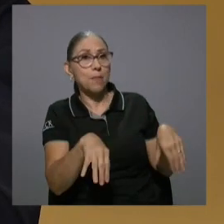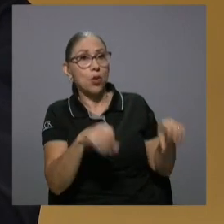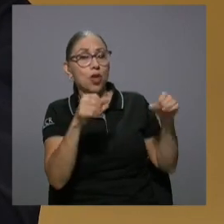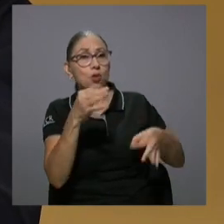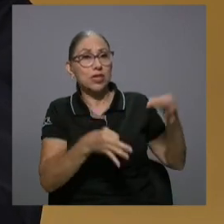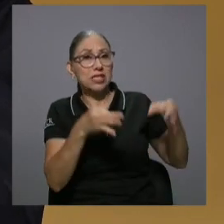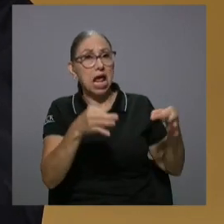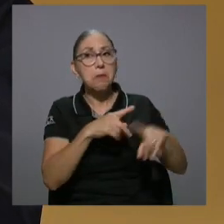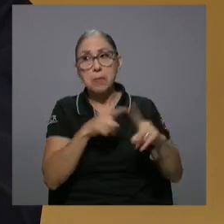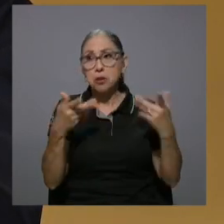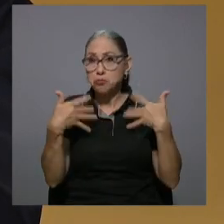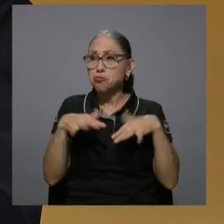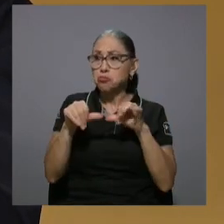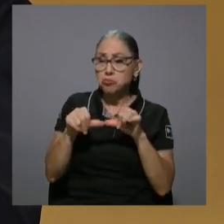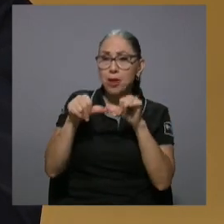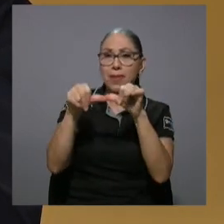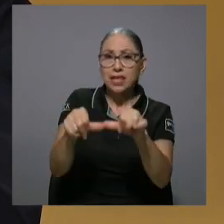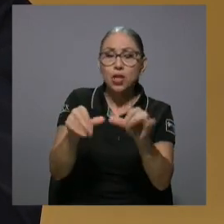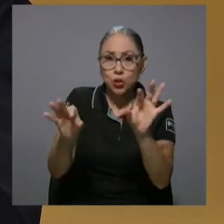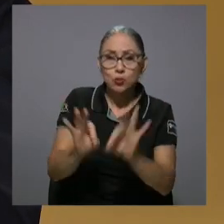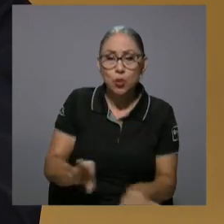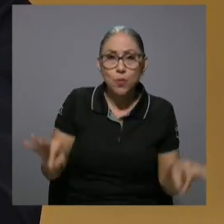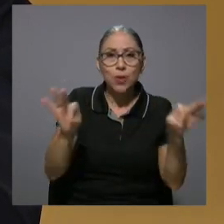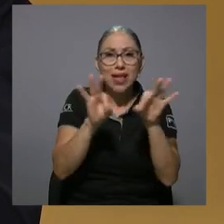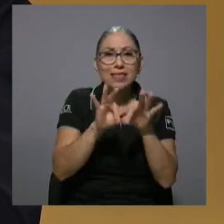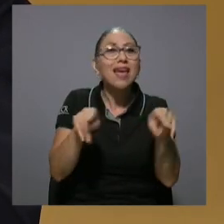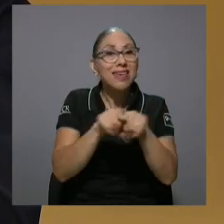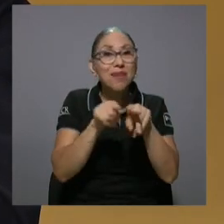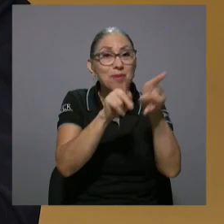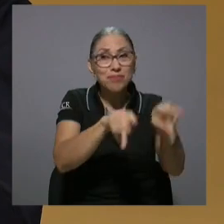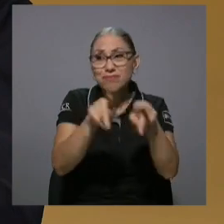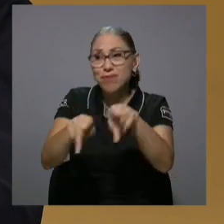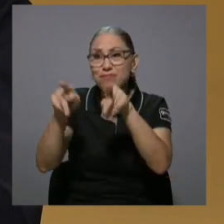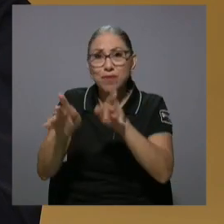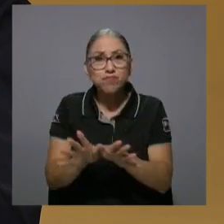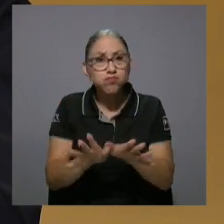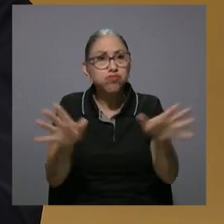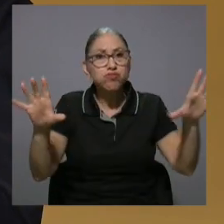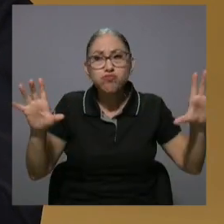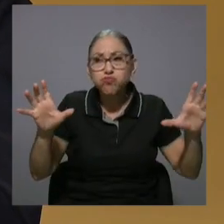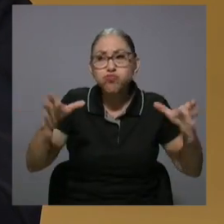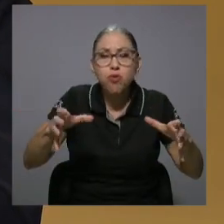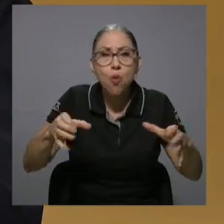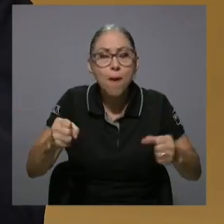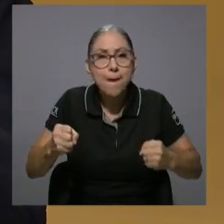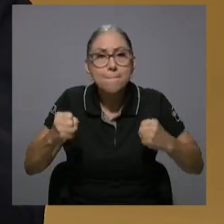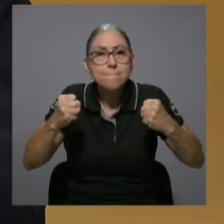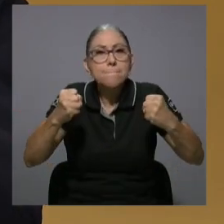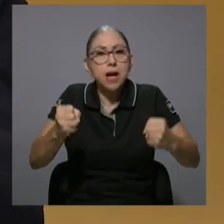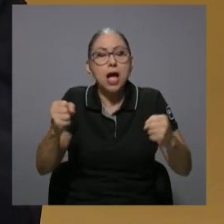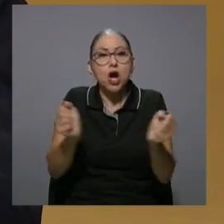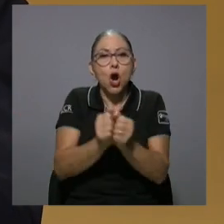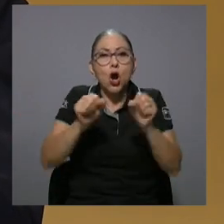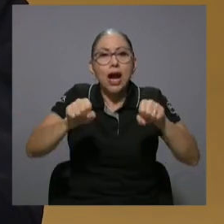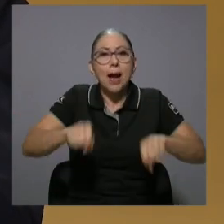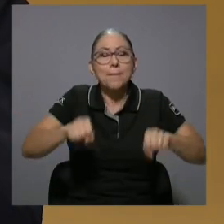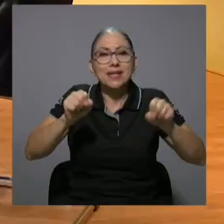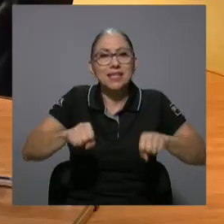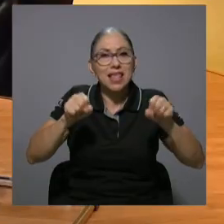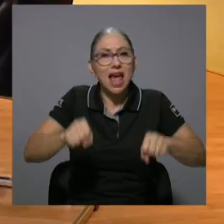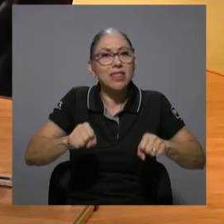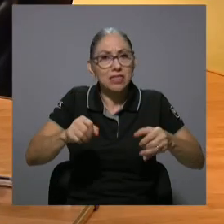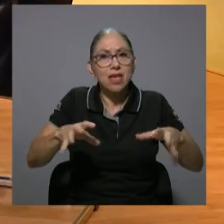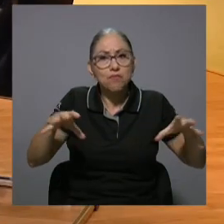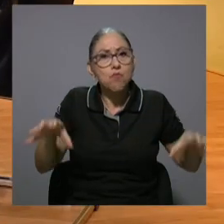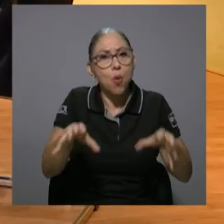eso es muy importante. Y hay una sociedad civil bastante robusta, muy, muy robusta y con capacidad de movilización, y yo creo